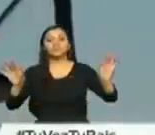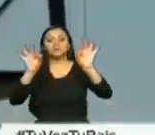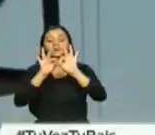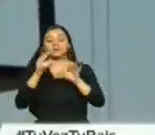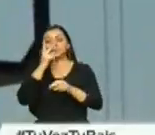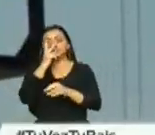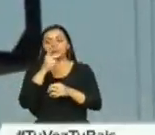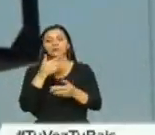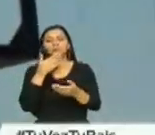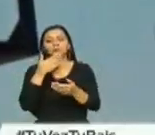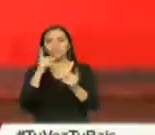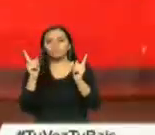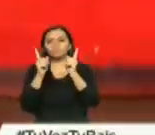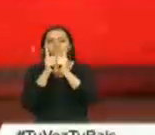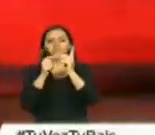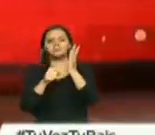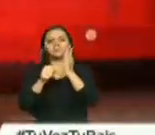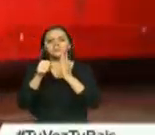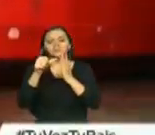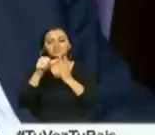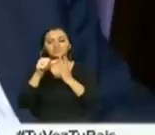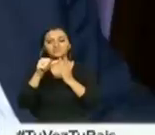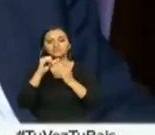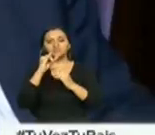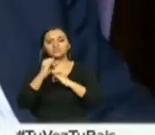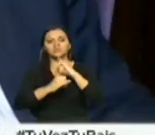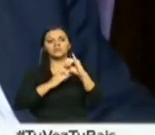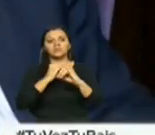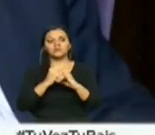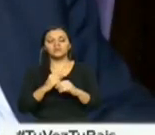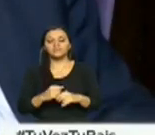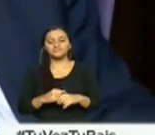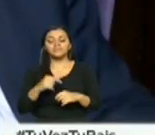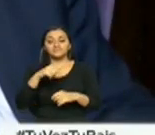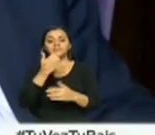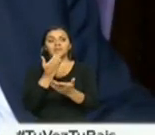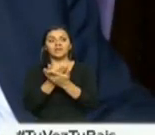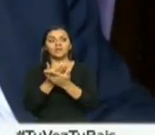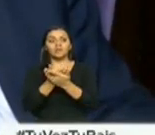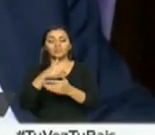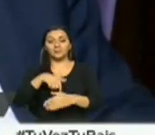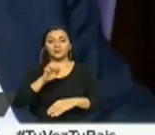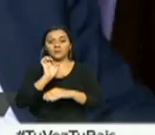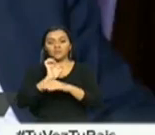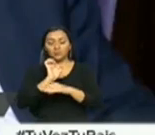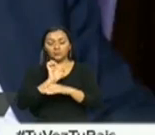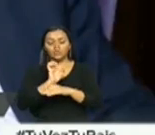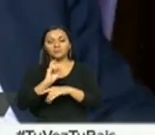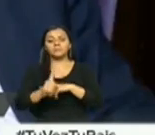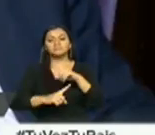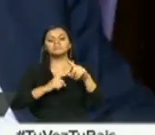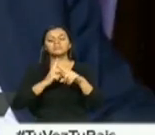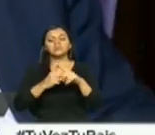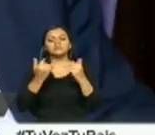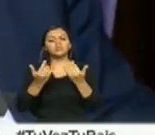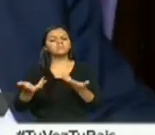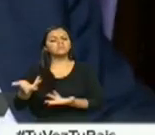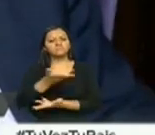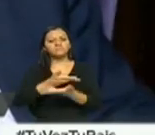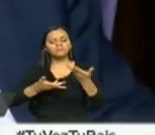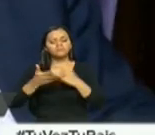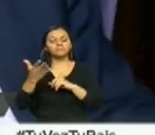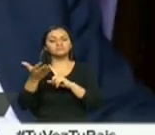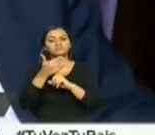estos acercamientos la destaca el ministro Casinelli. La economía del país nos